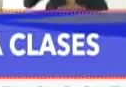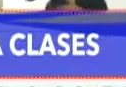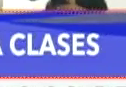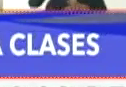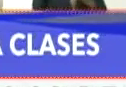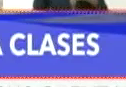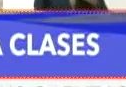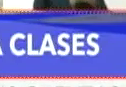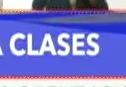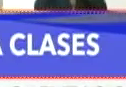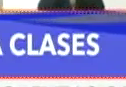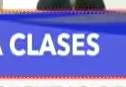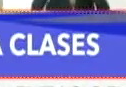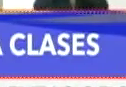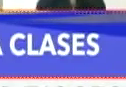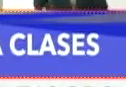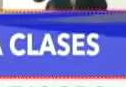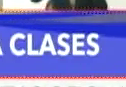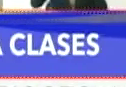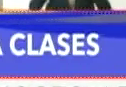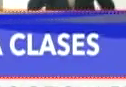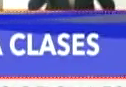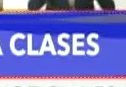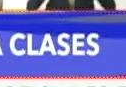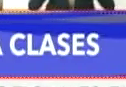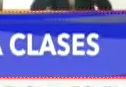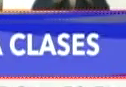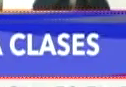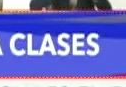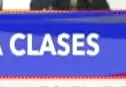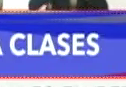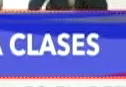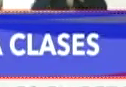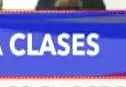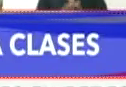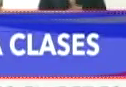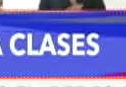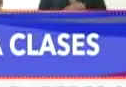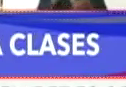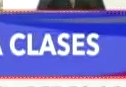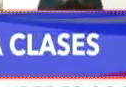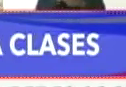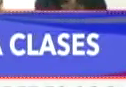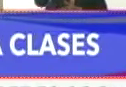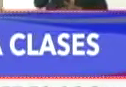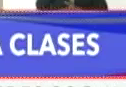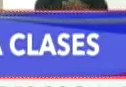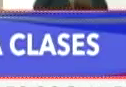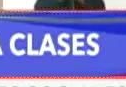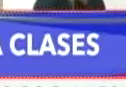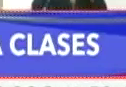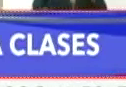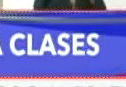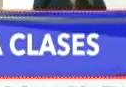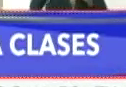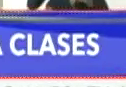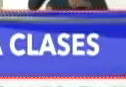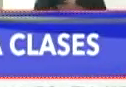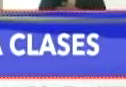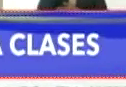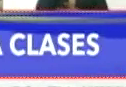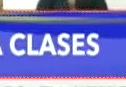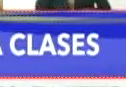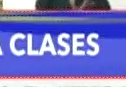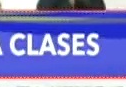siempre mi corazón con ustedes compañeros y compañeras de juárez he venido a